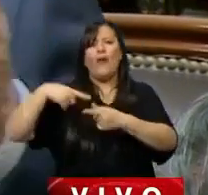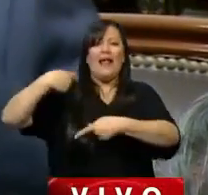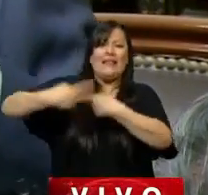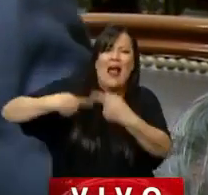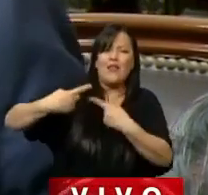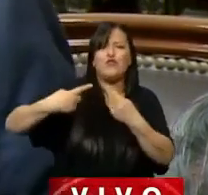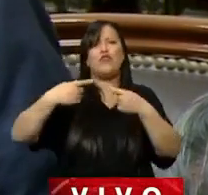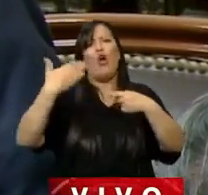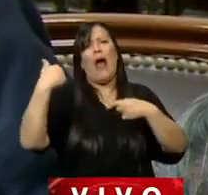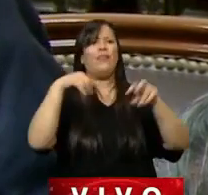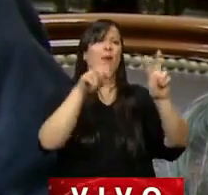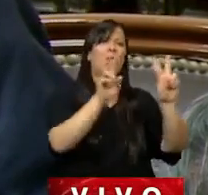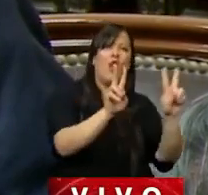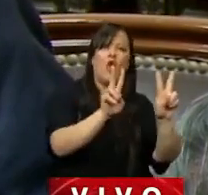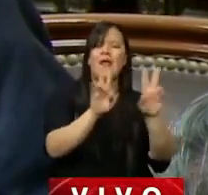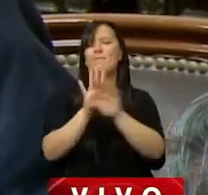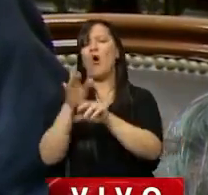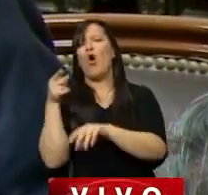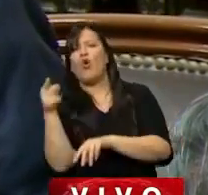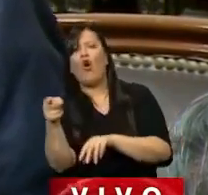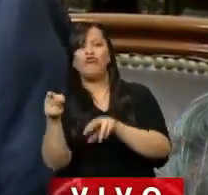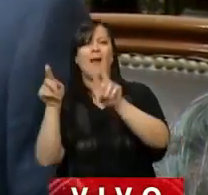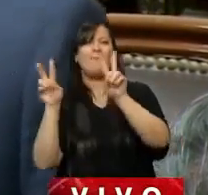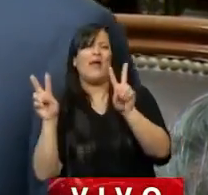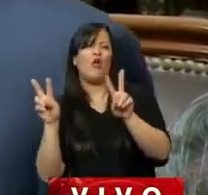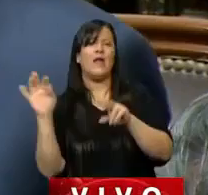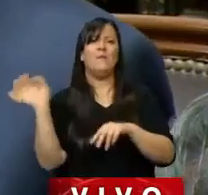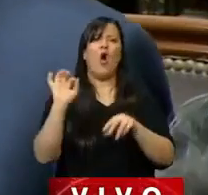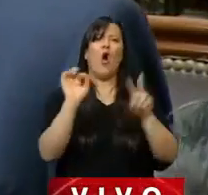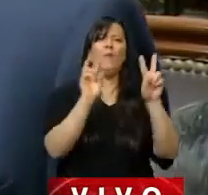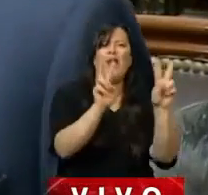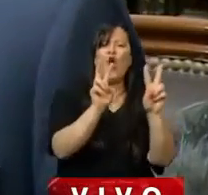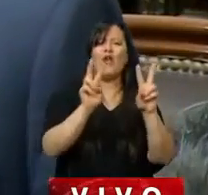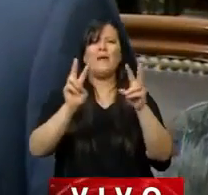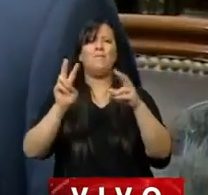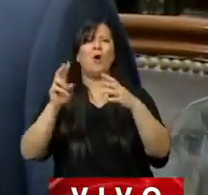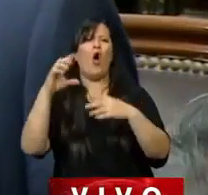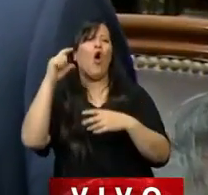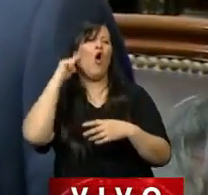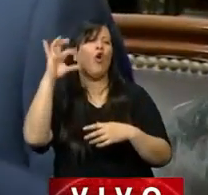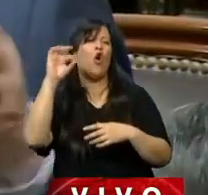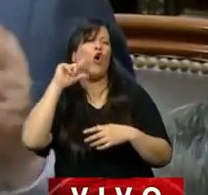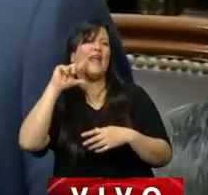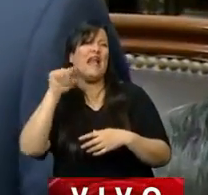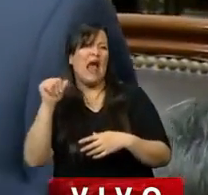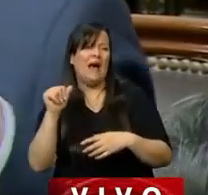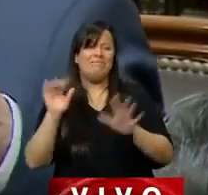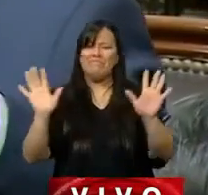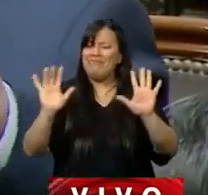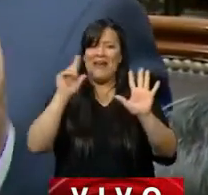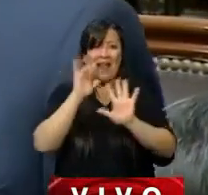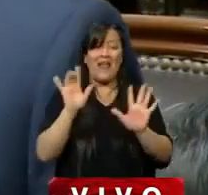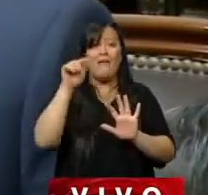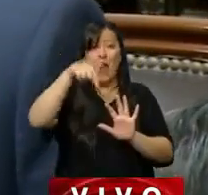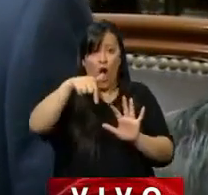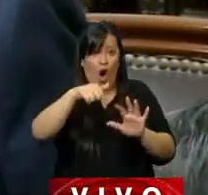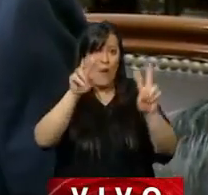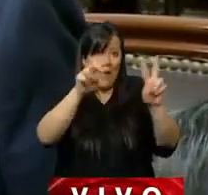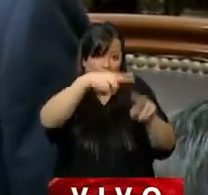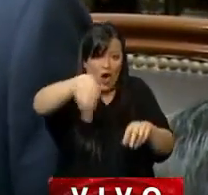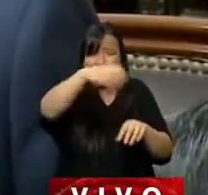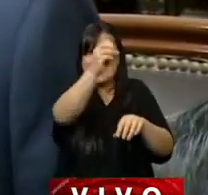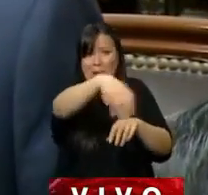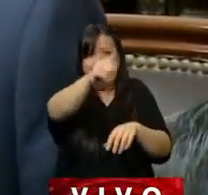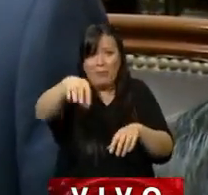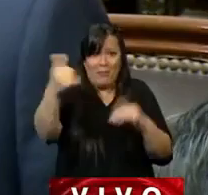era peronismo, antiperonismo, o peronismo y gorilismo, porque hoy hay peronistas, y esta Cámara lo expresa bien,